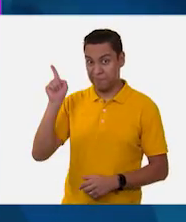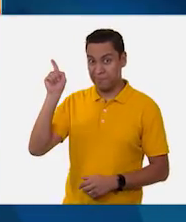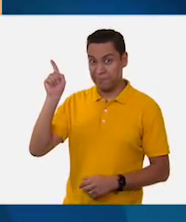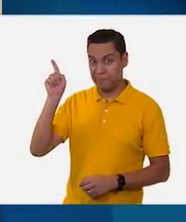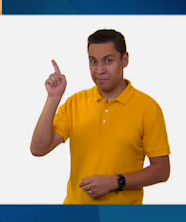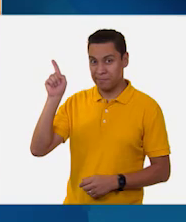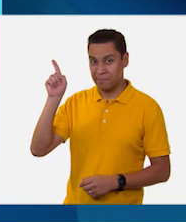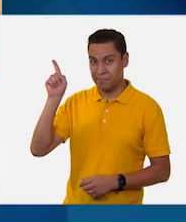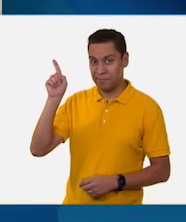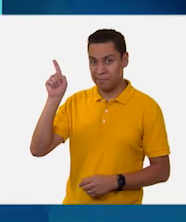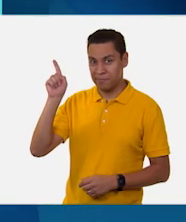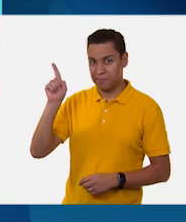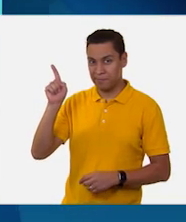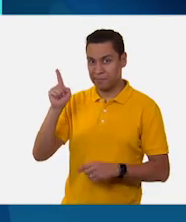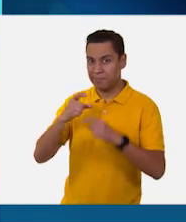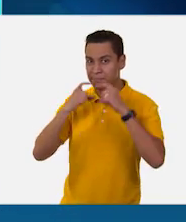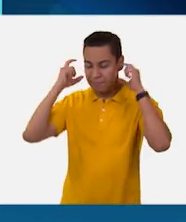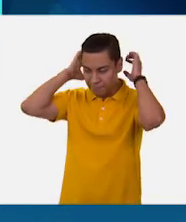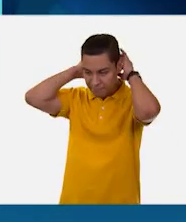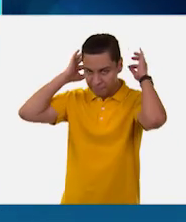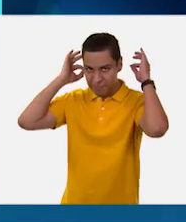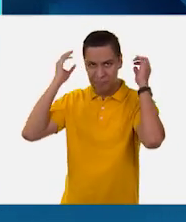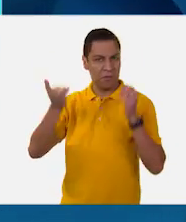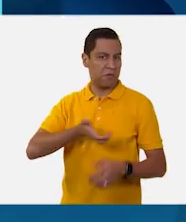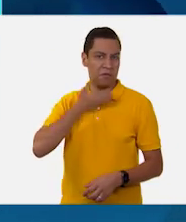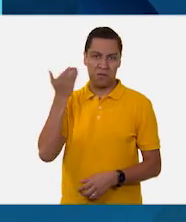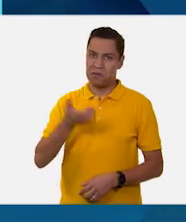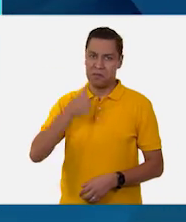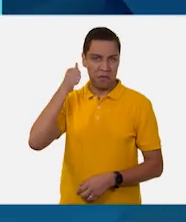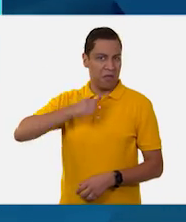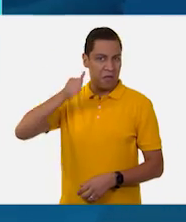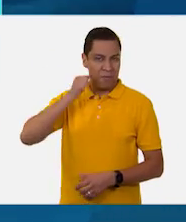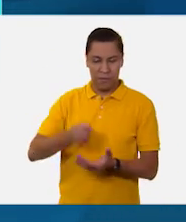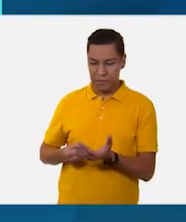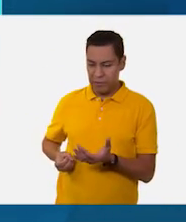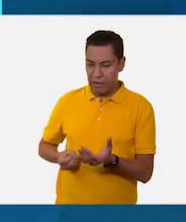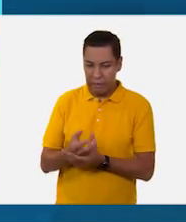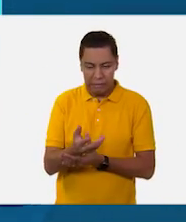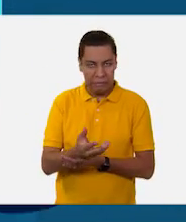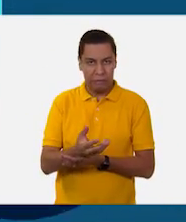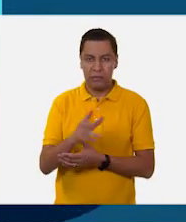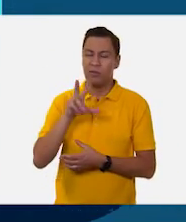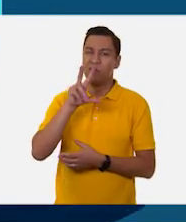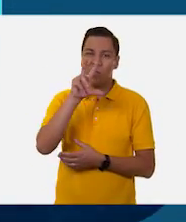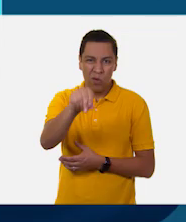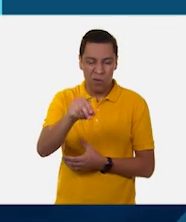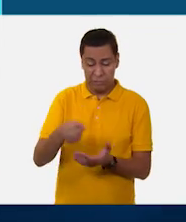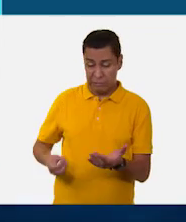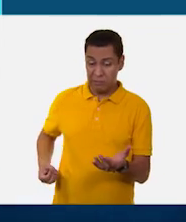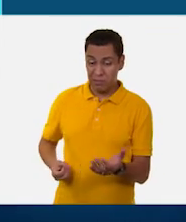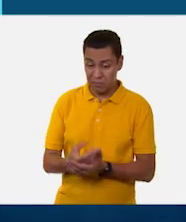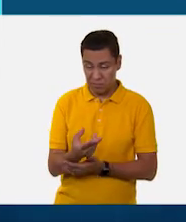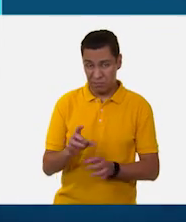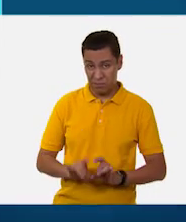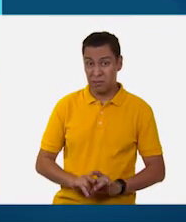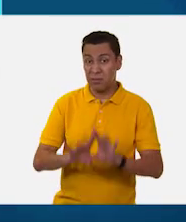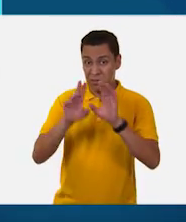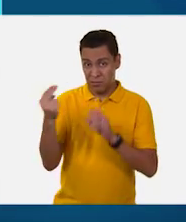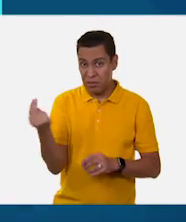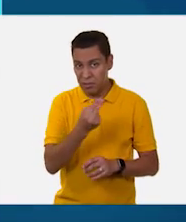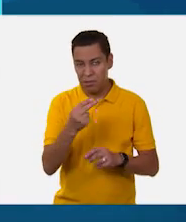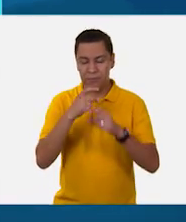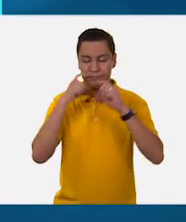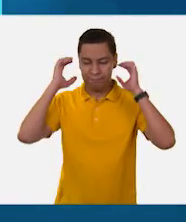contagiarnos. Utiliza cubrebocas. No salgas de casa. Si tienes que hacerlo, recuerda que es obligatorio utilizarlo. Mantén